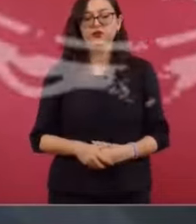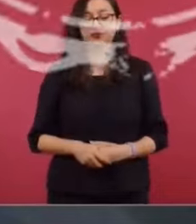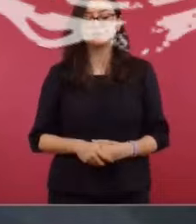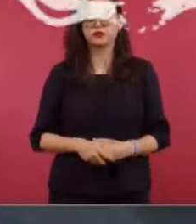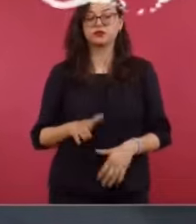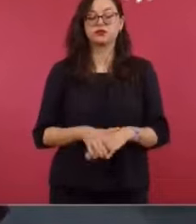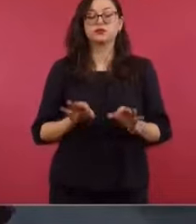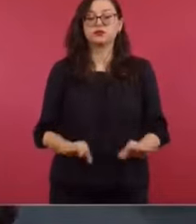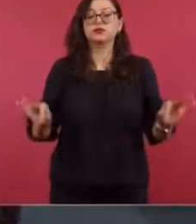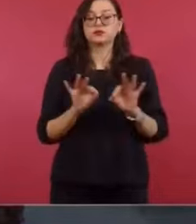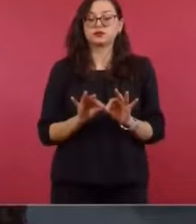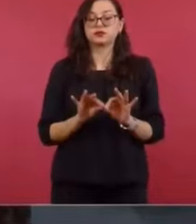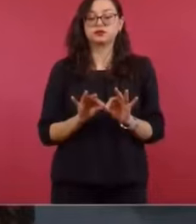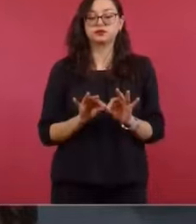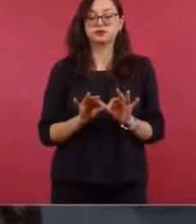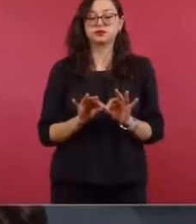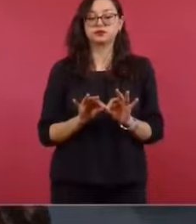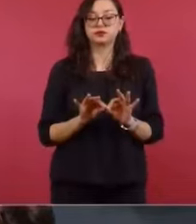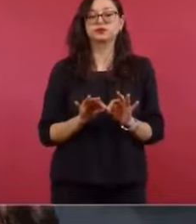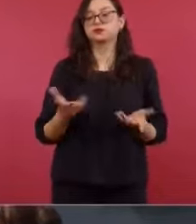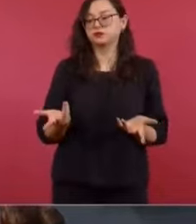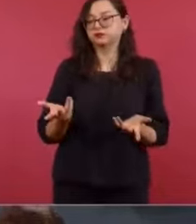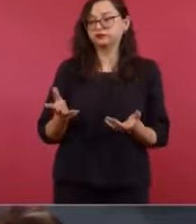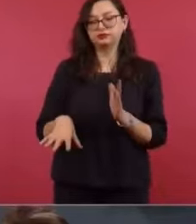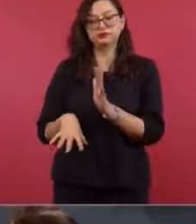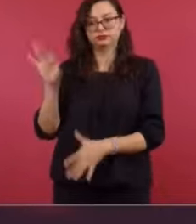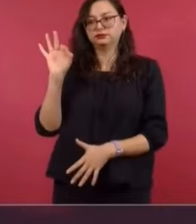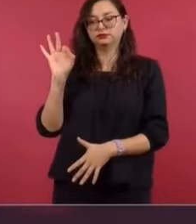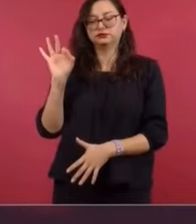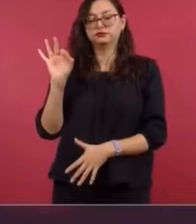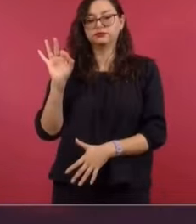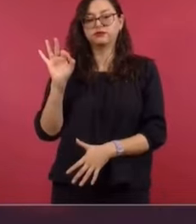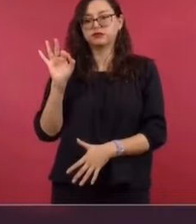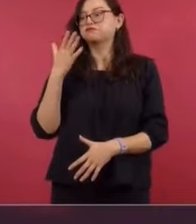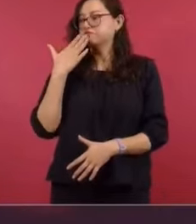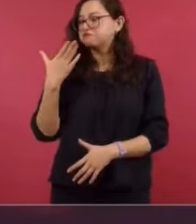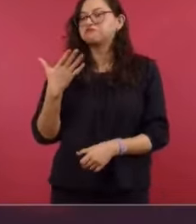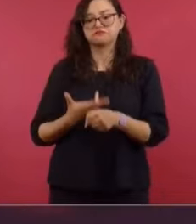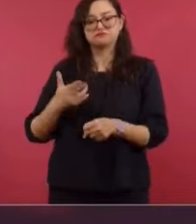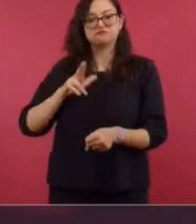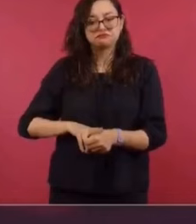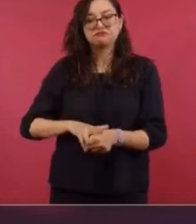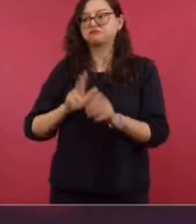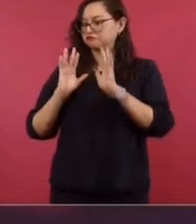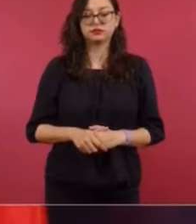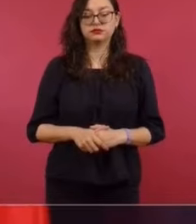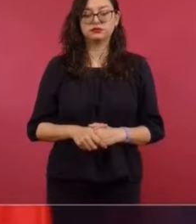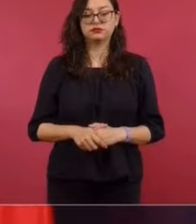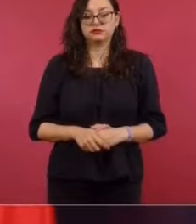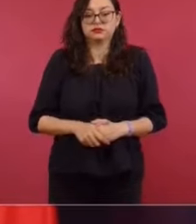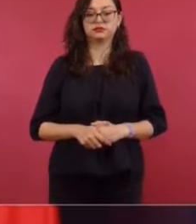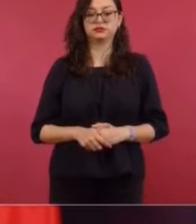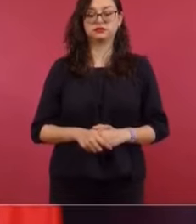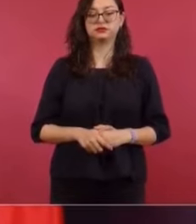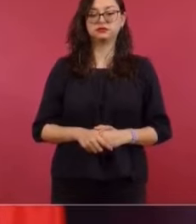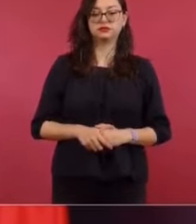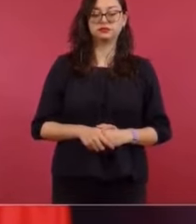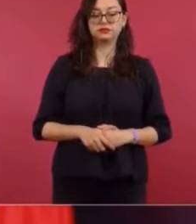Lo más importante de todo, que se encontró en un hospital bien y ya está dado de alta, porque